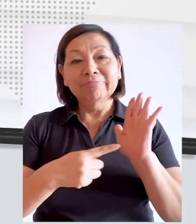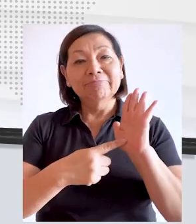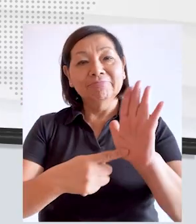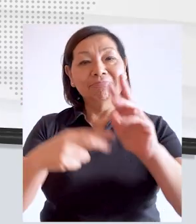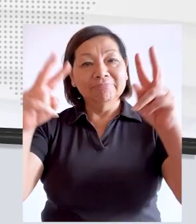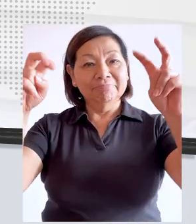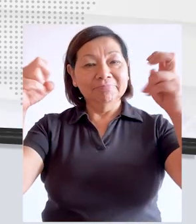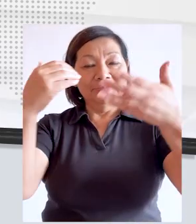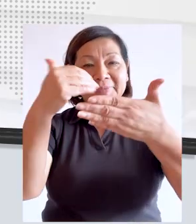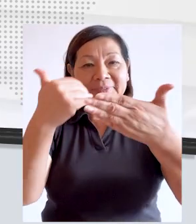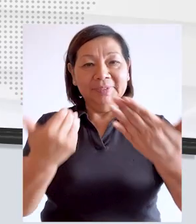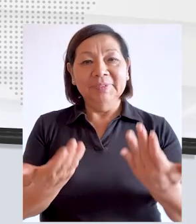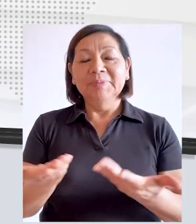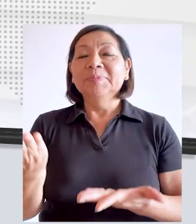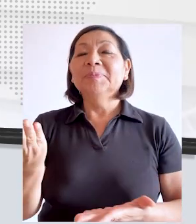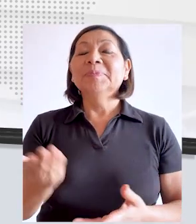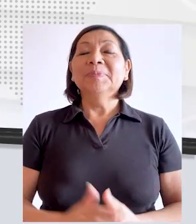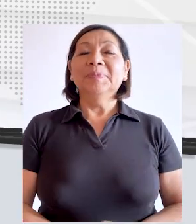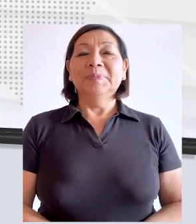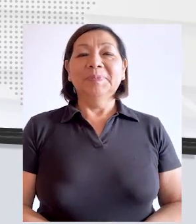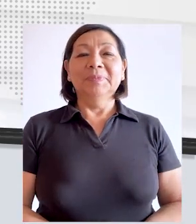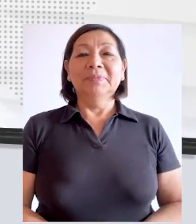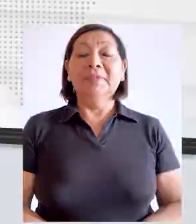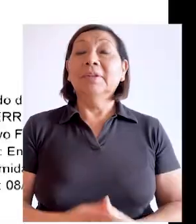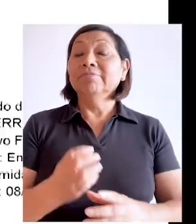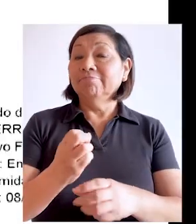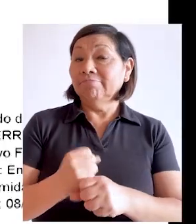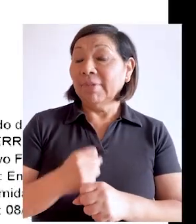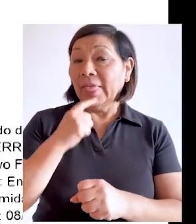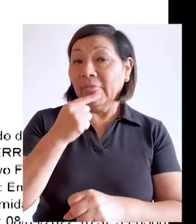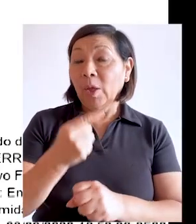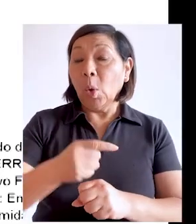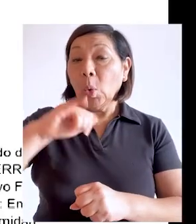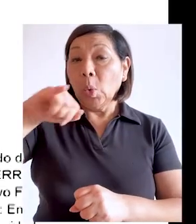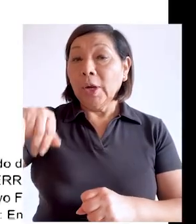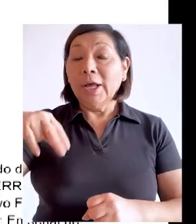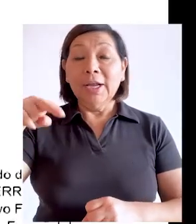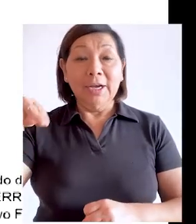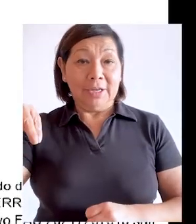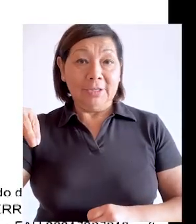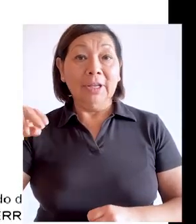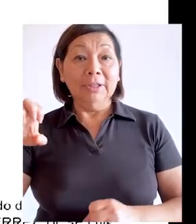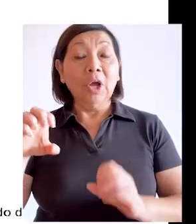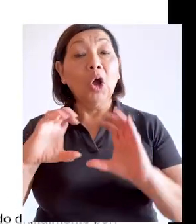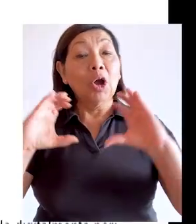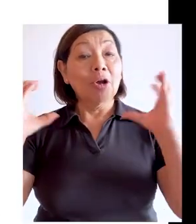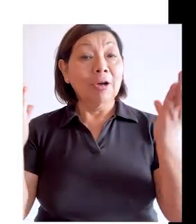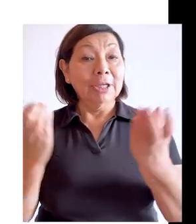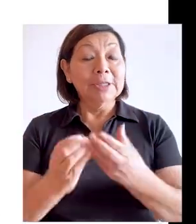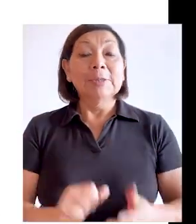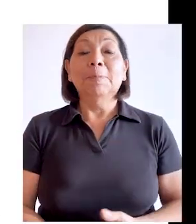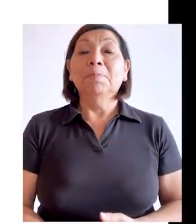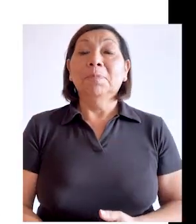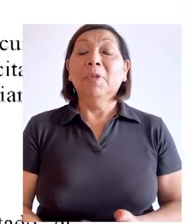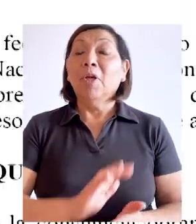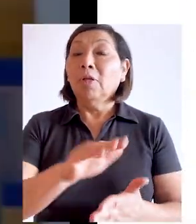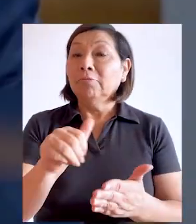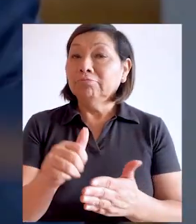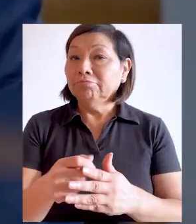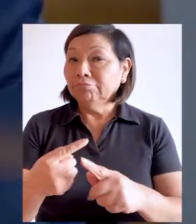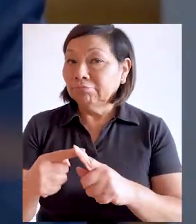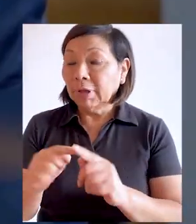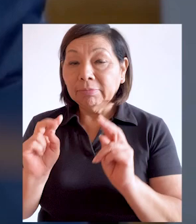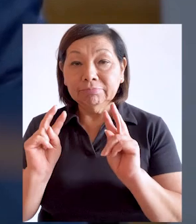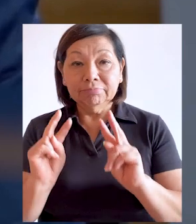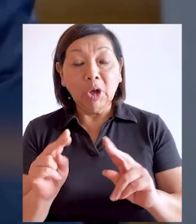a continuación presentamos los titulares de esta edición. Resuelven demanda entre el Jurado Nacional de Elecciones y el Congreso de la República. Todas